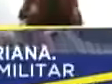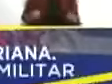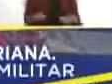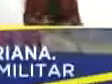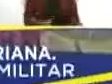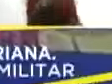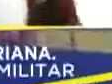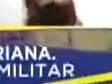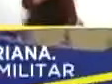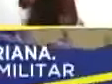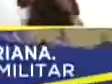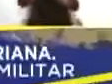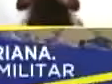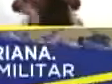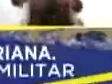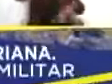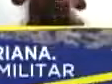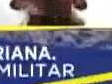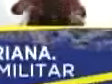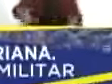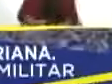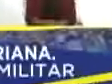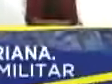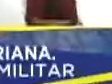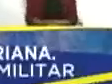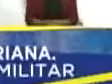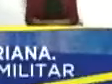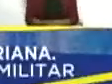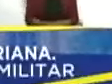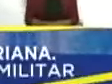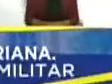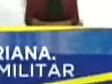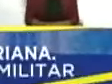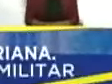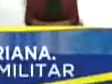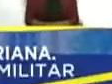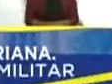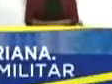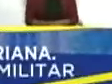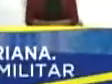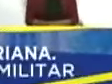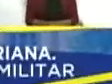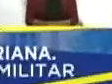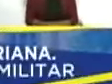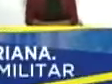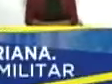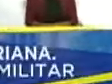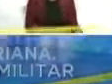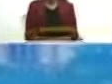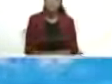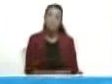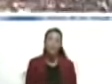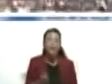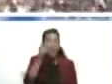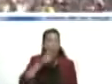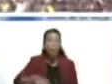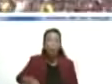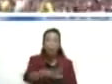peleando, peleando, peleando, peleando hasta vencer, que el